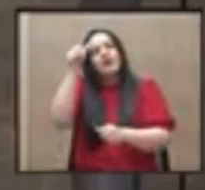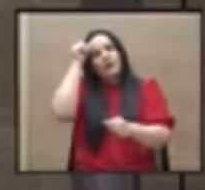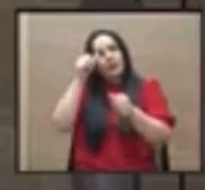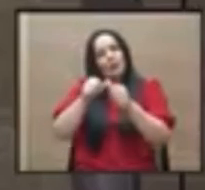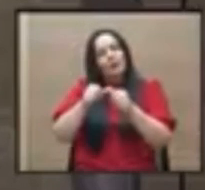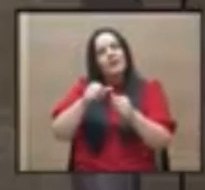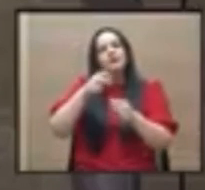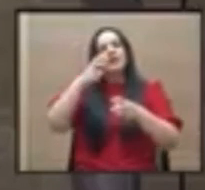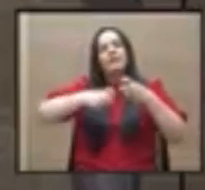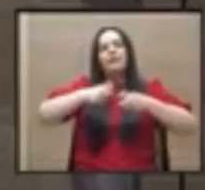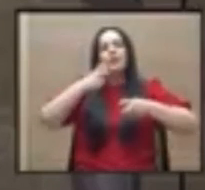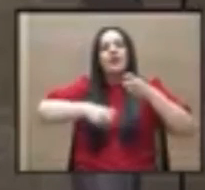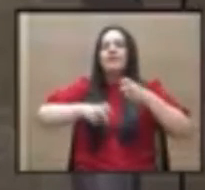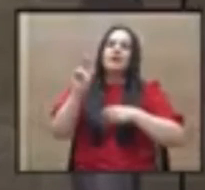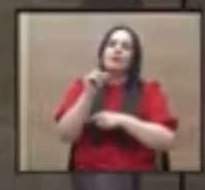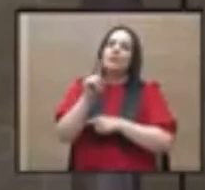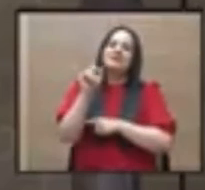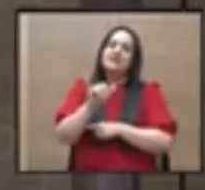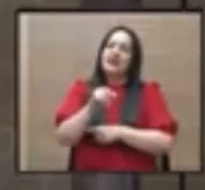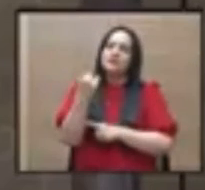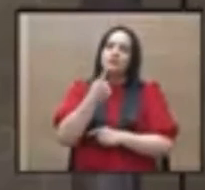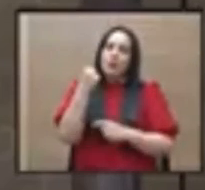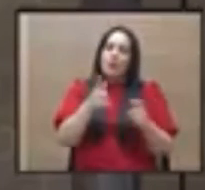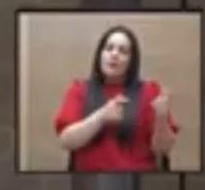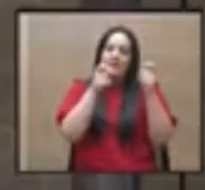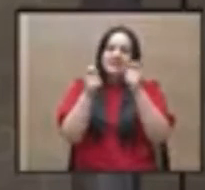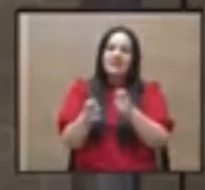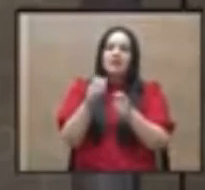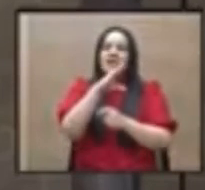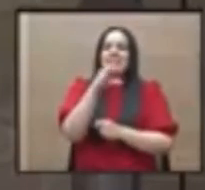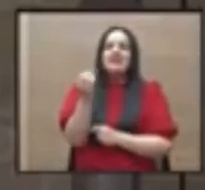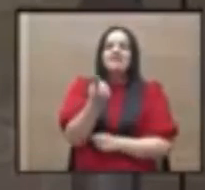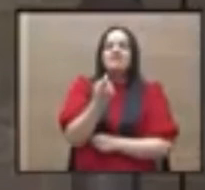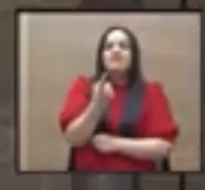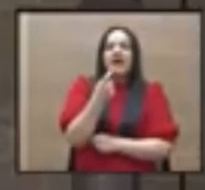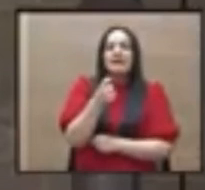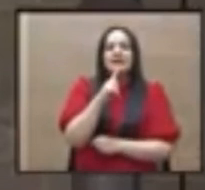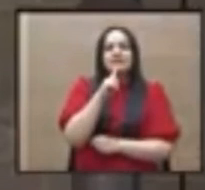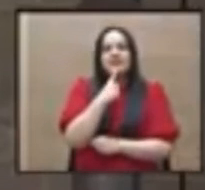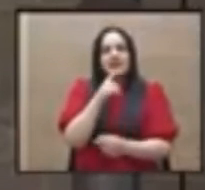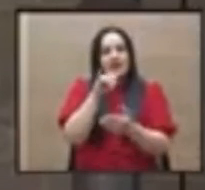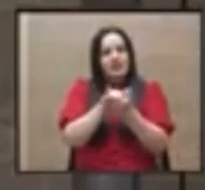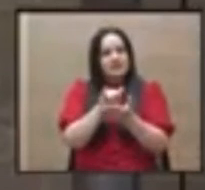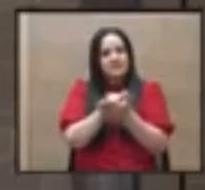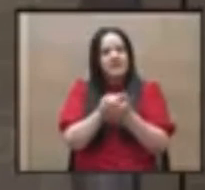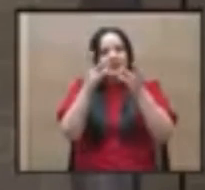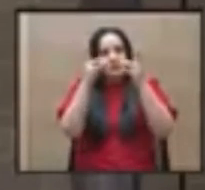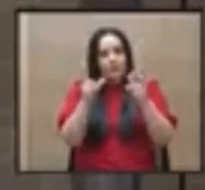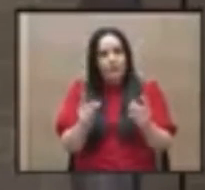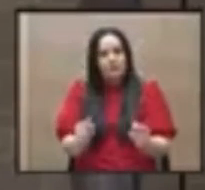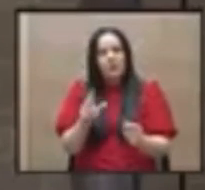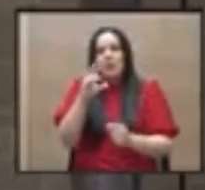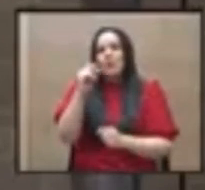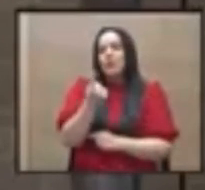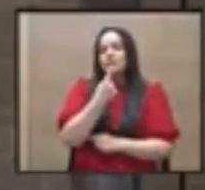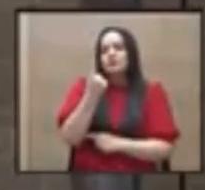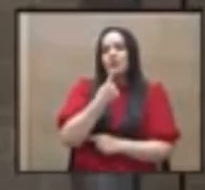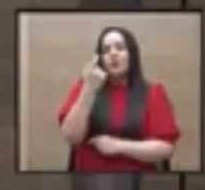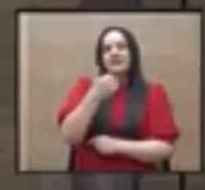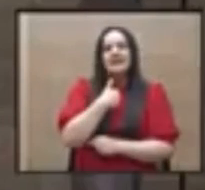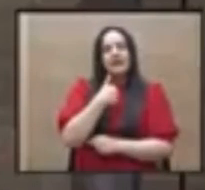problema no está solo en la presentación y falta de seriedad de este presupuesto. No solamente tenemos